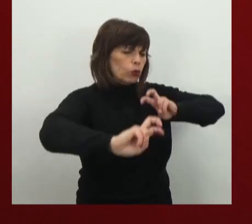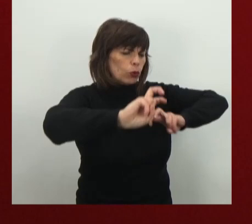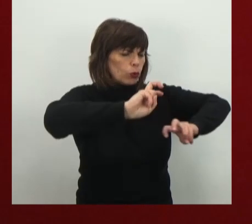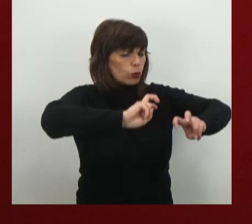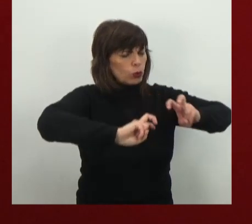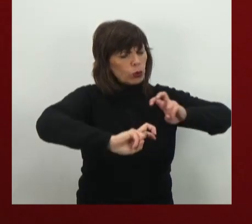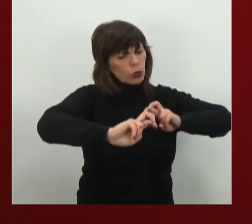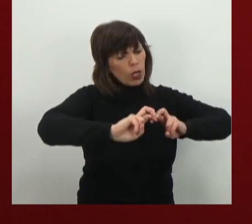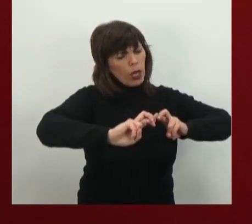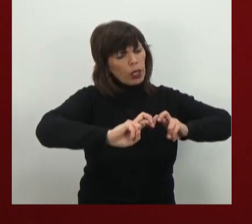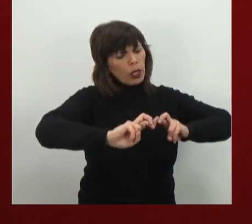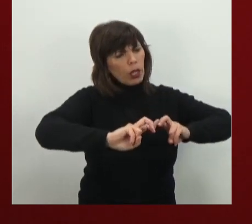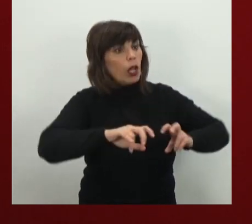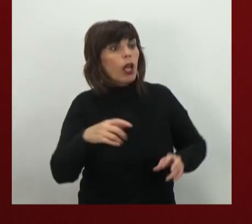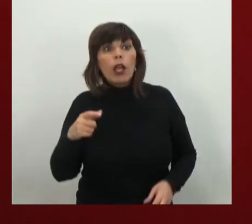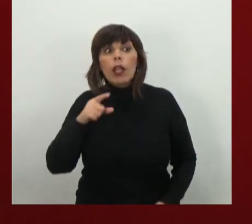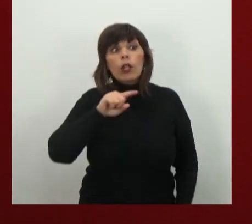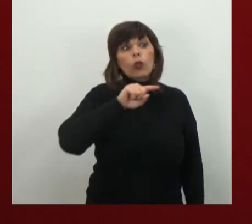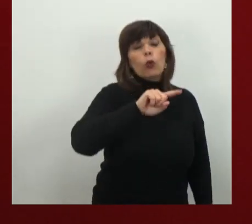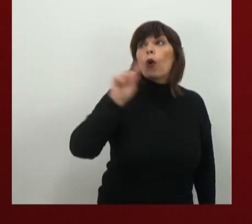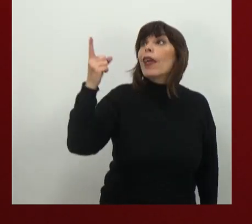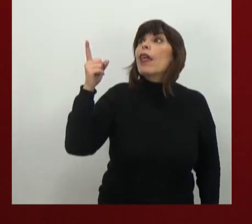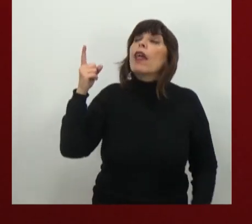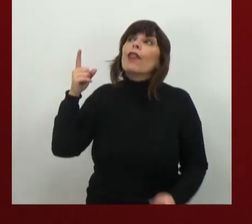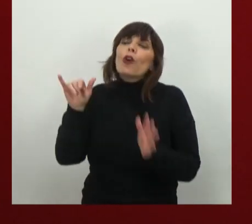su cercanía, estar con Él.